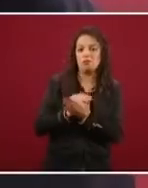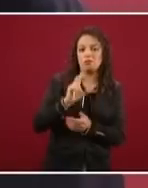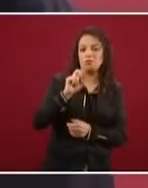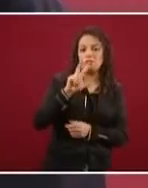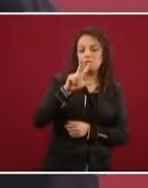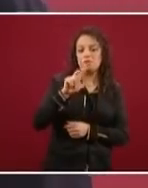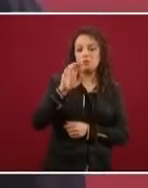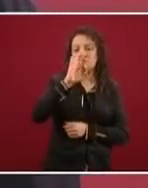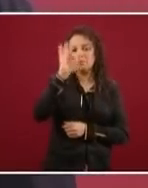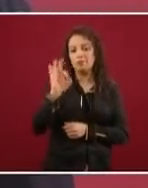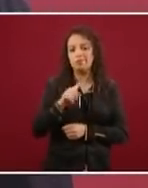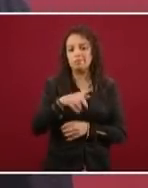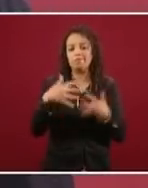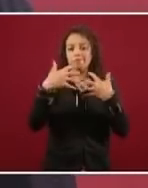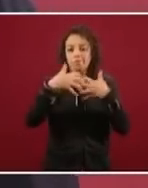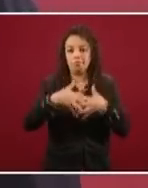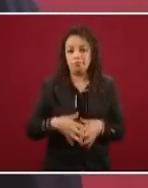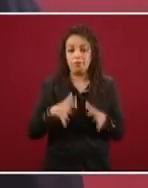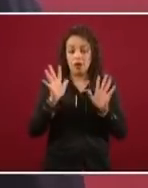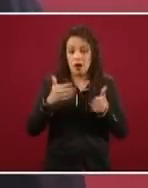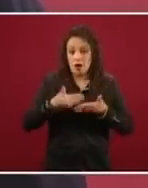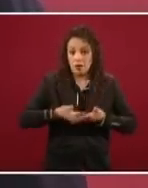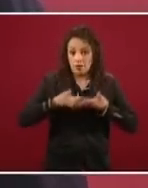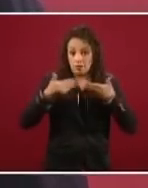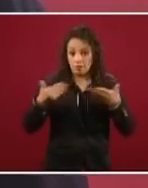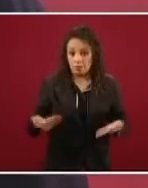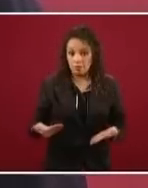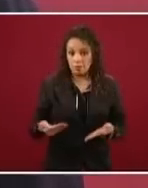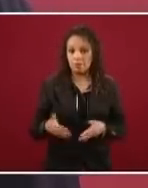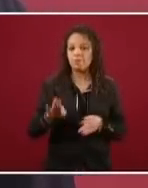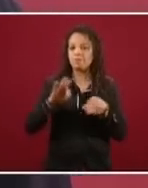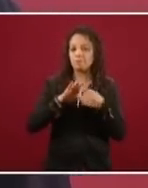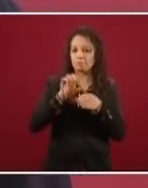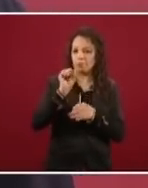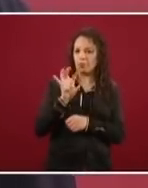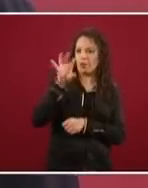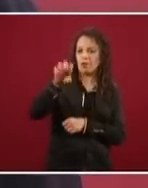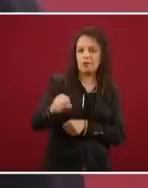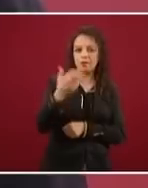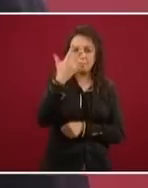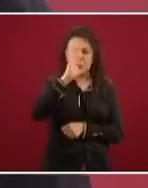ahora estamos cerca del 50%